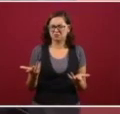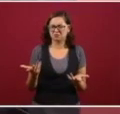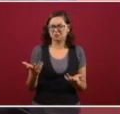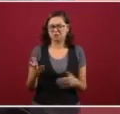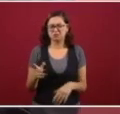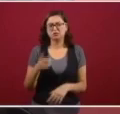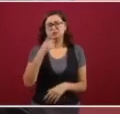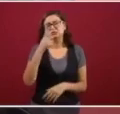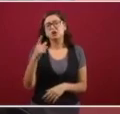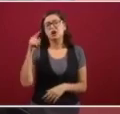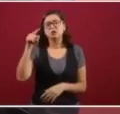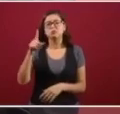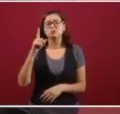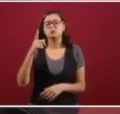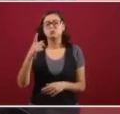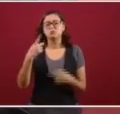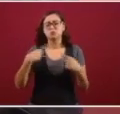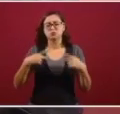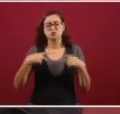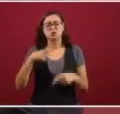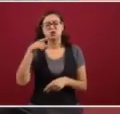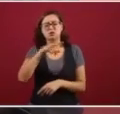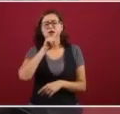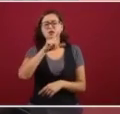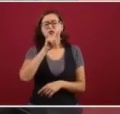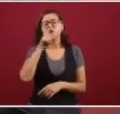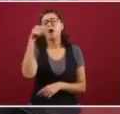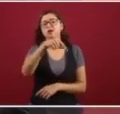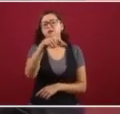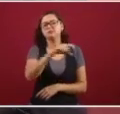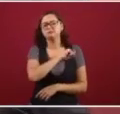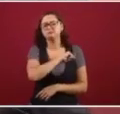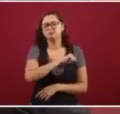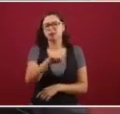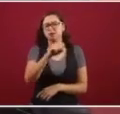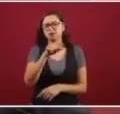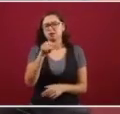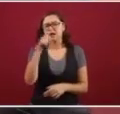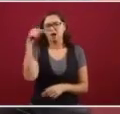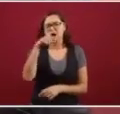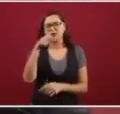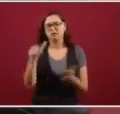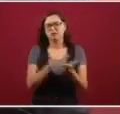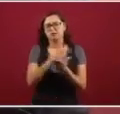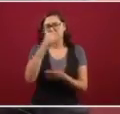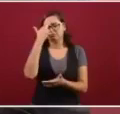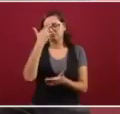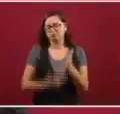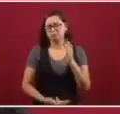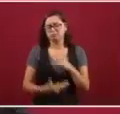Guadalajara, en Jalisco, y se les regresó a